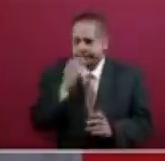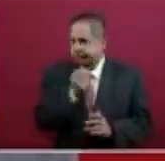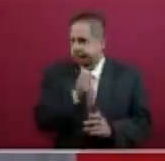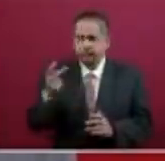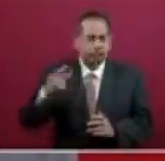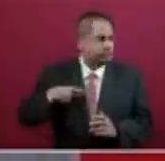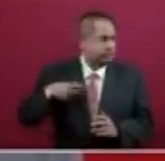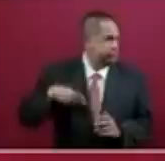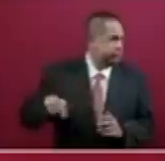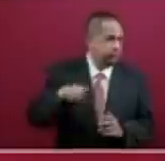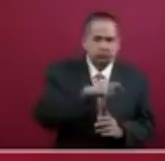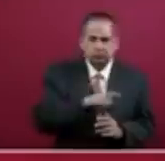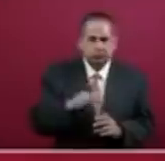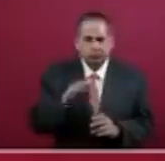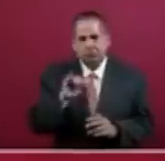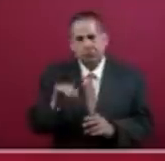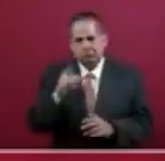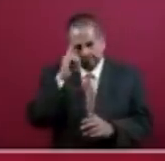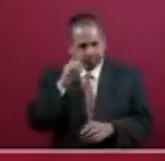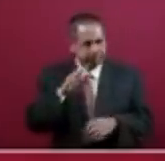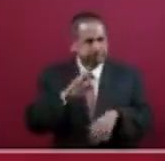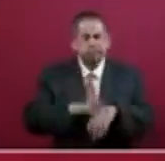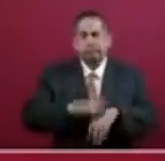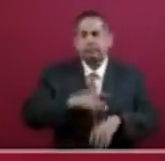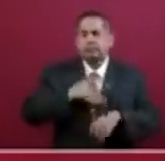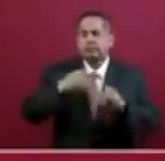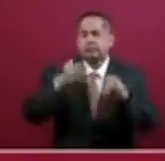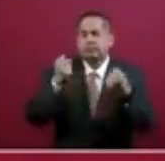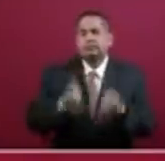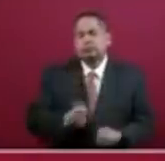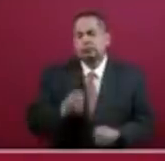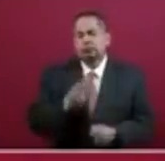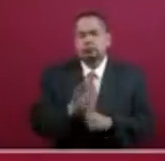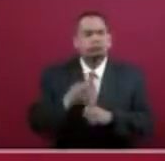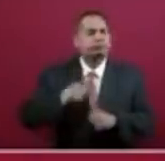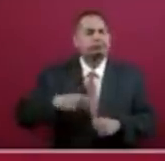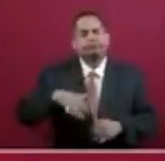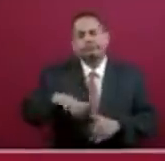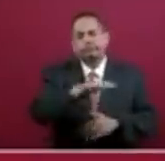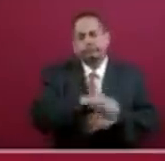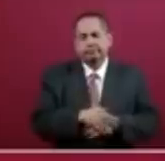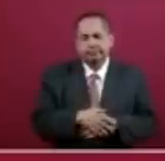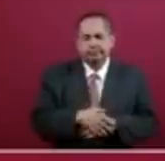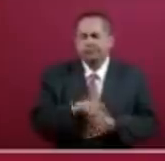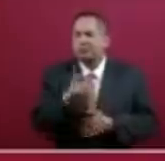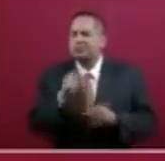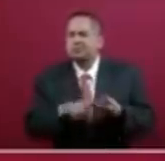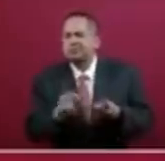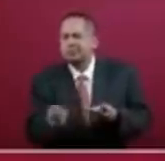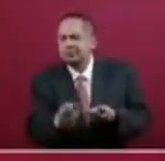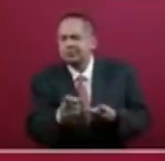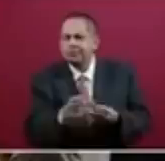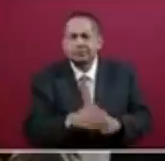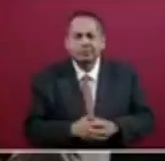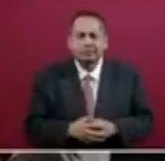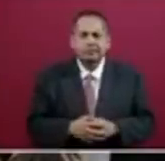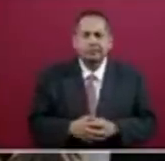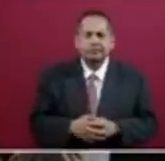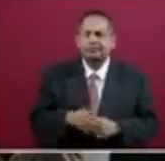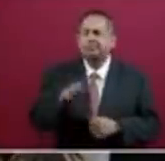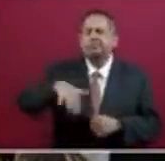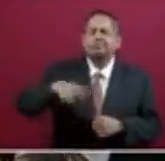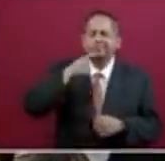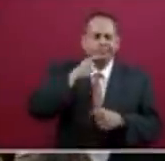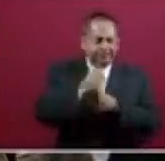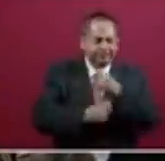elementos para garantizar la seguridad pública. Lo otro que me preguntabas… Las tiendas que comentó en